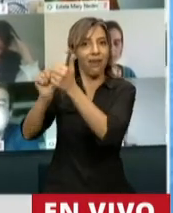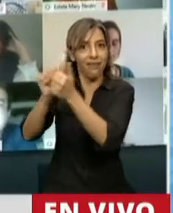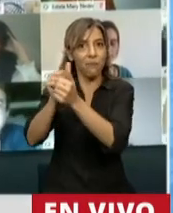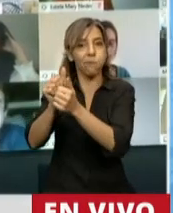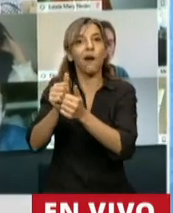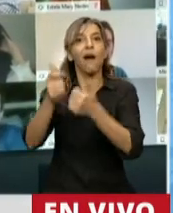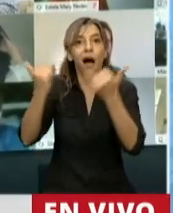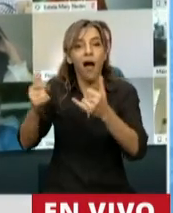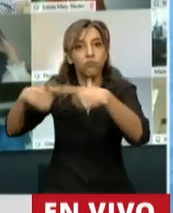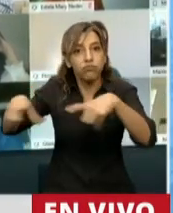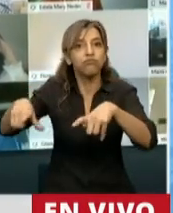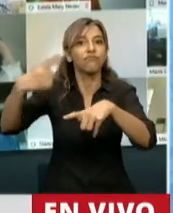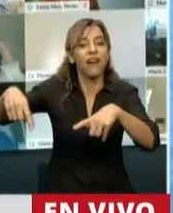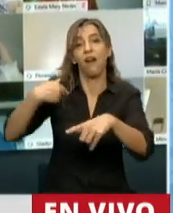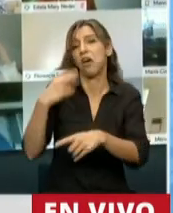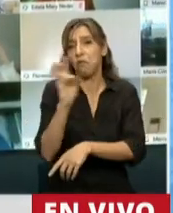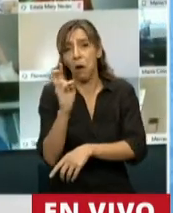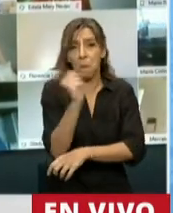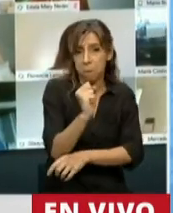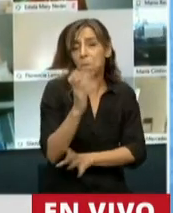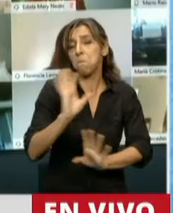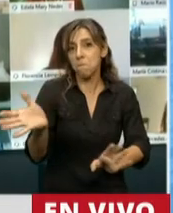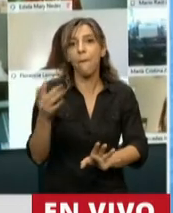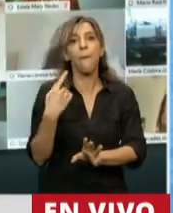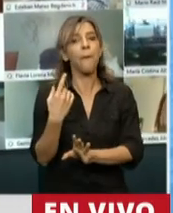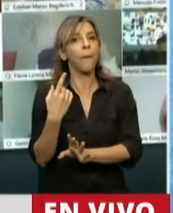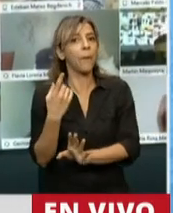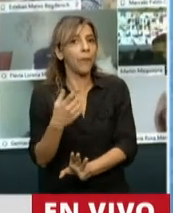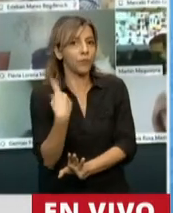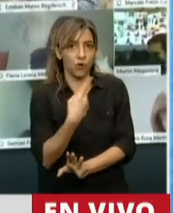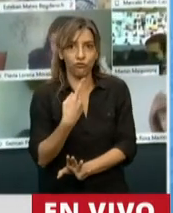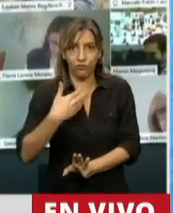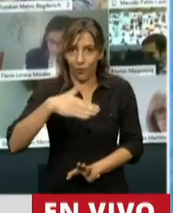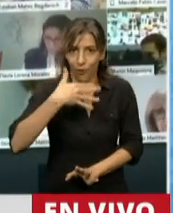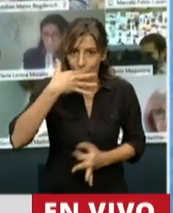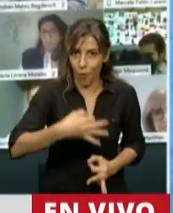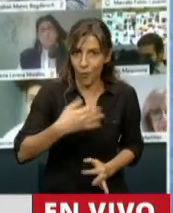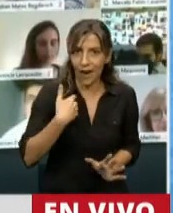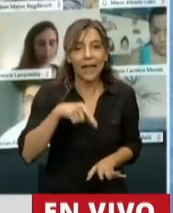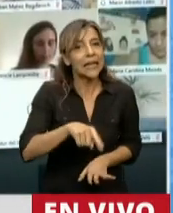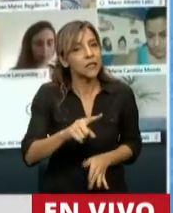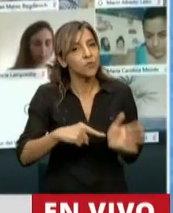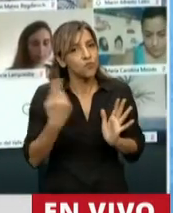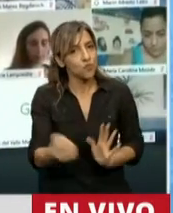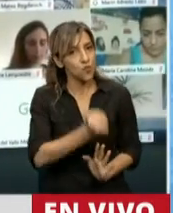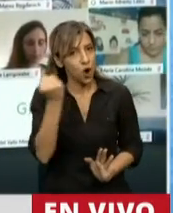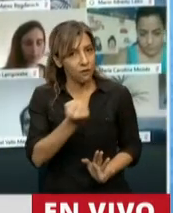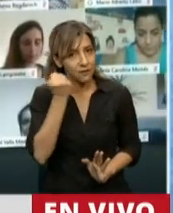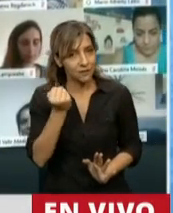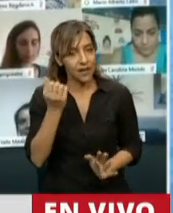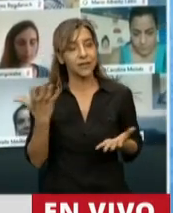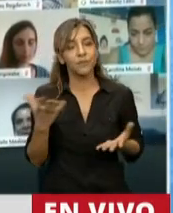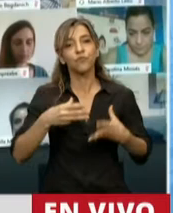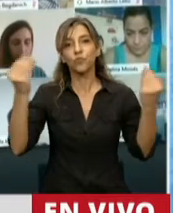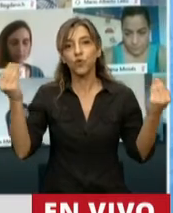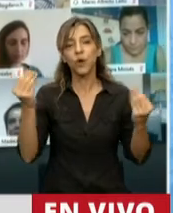legislación extranjera y local. Y este punto, presidente, es a mi criterio de suma importancia porque muchas veces no